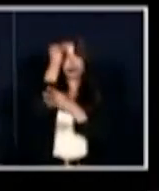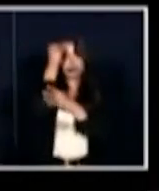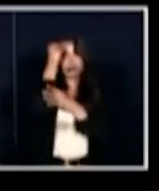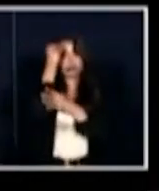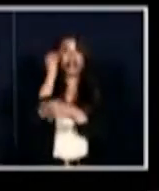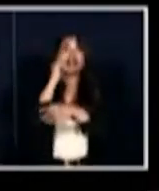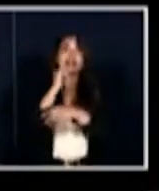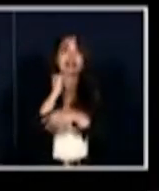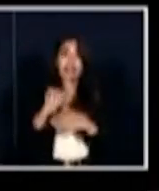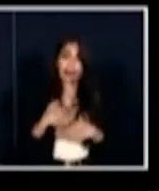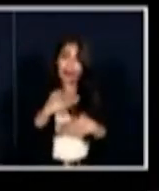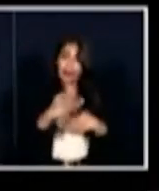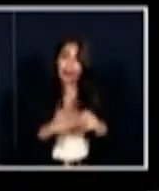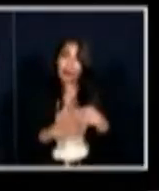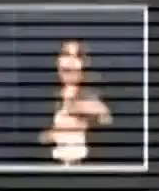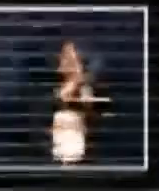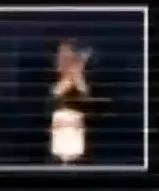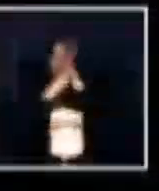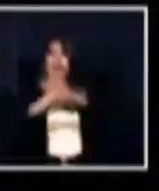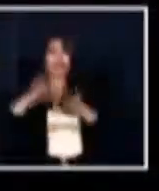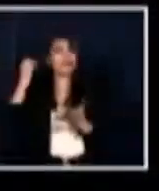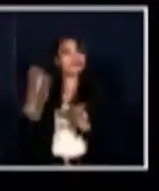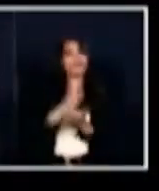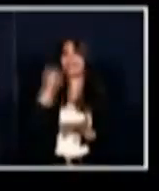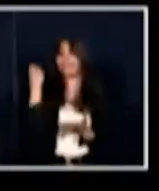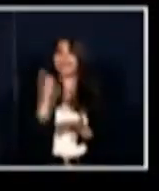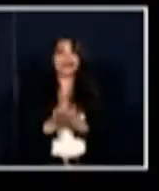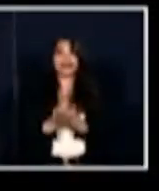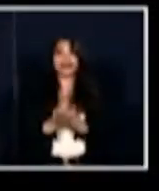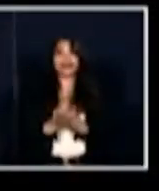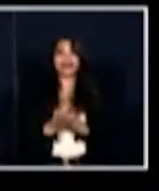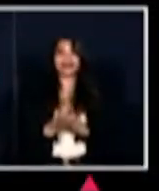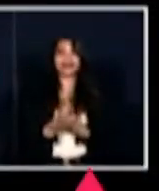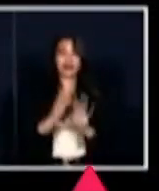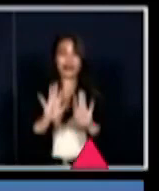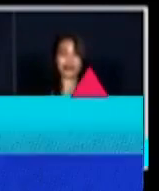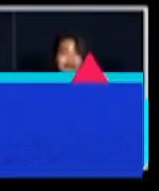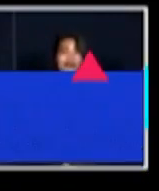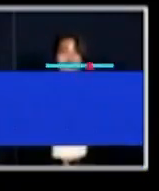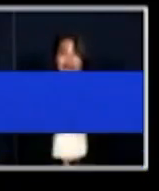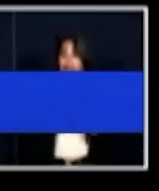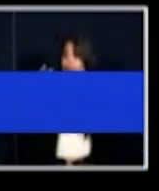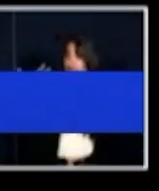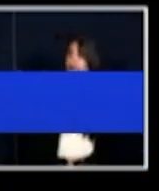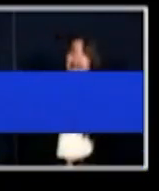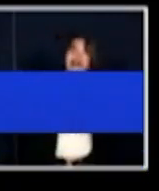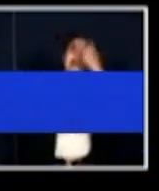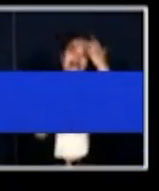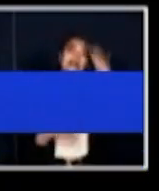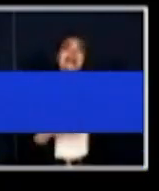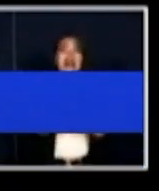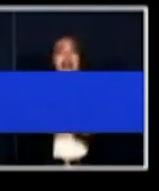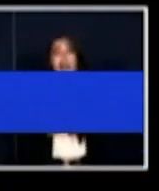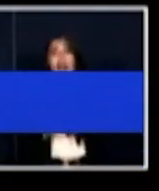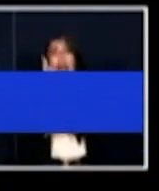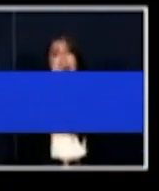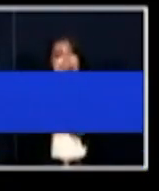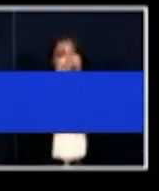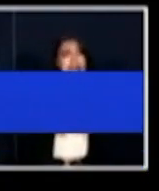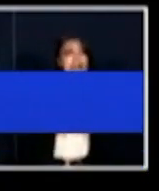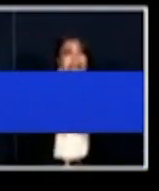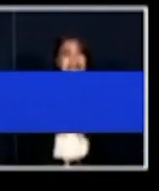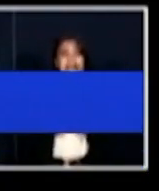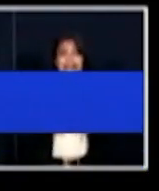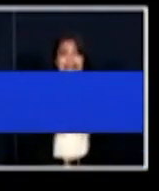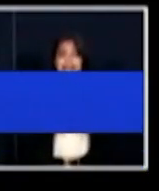constantemente a consultas después de 6 años vuelvo a tener esa emoción